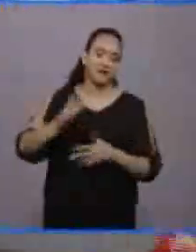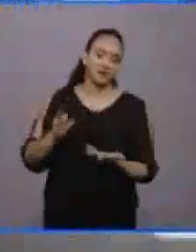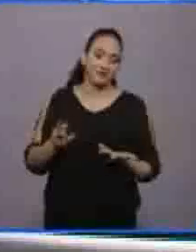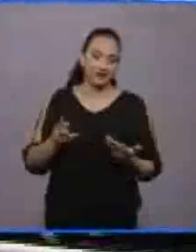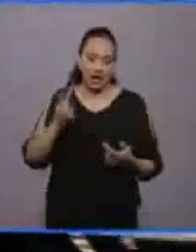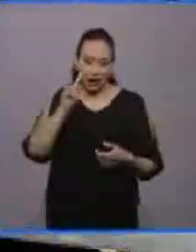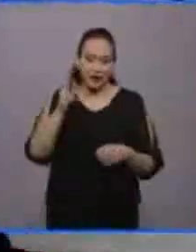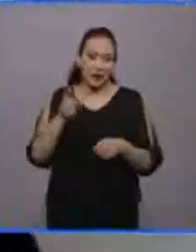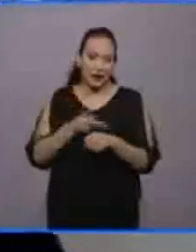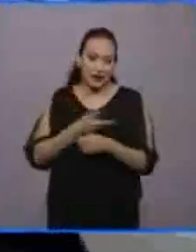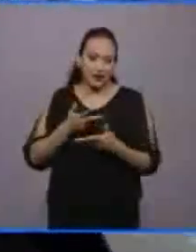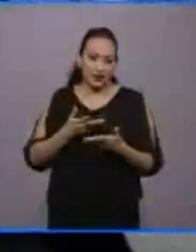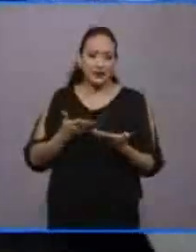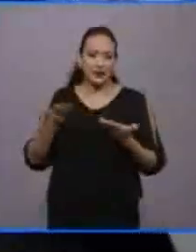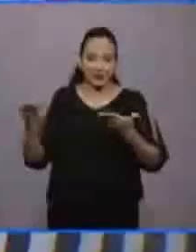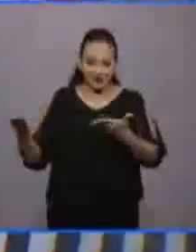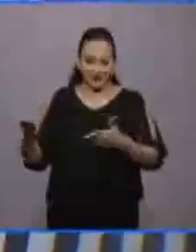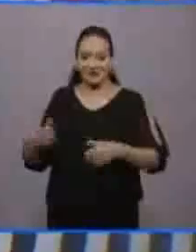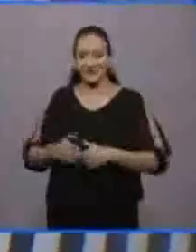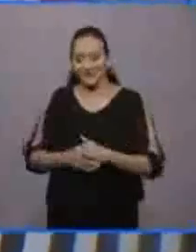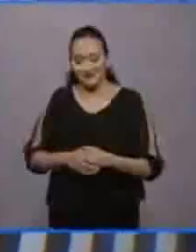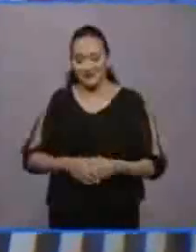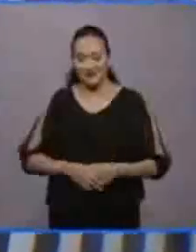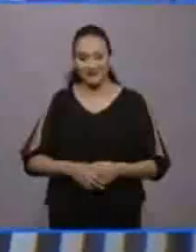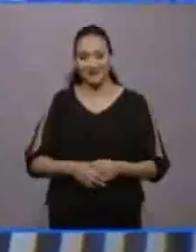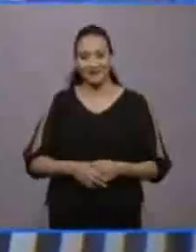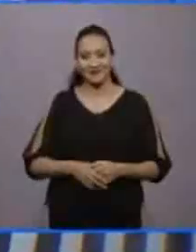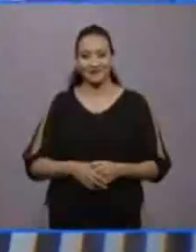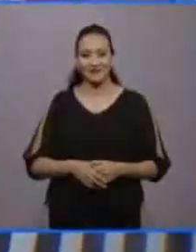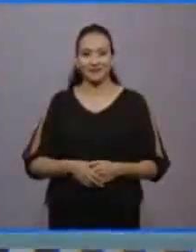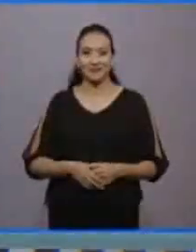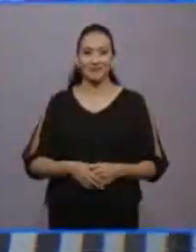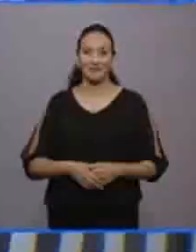nos comentaron quienes están a cargo de este operativo.